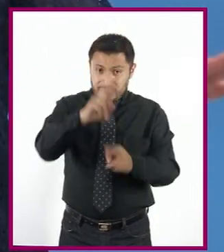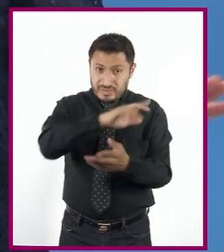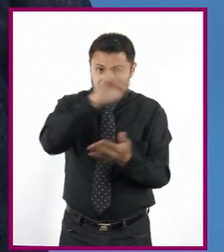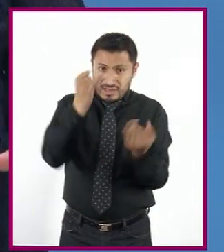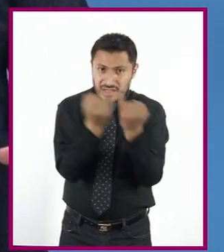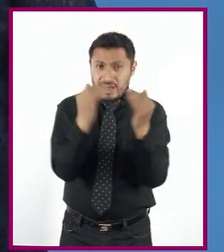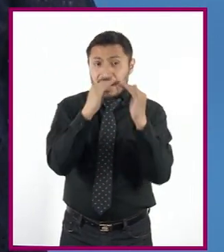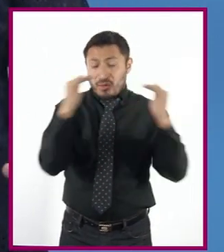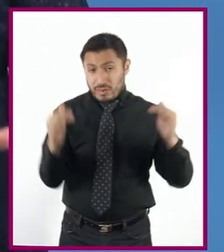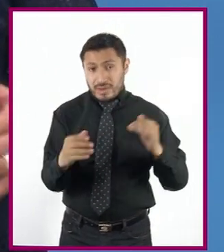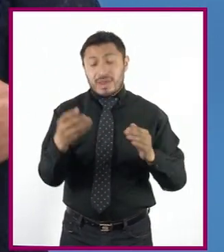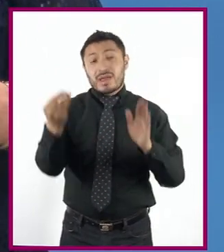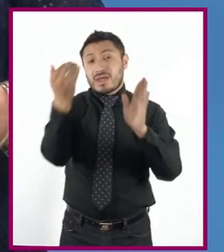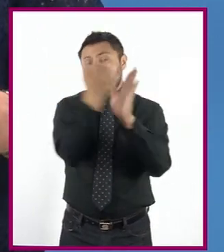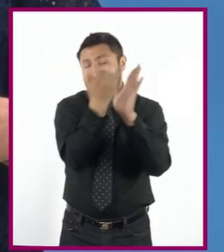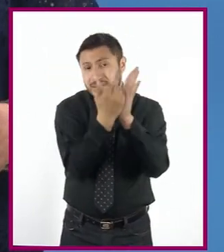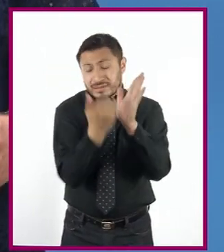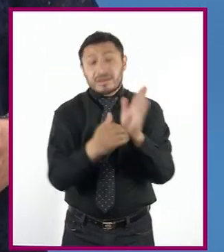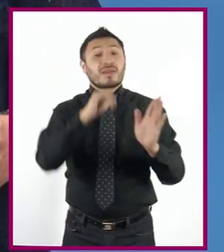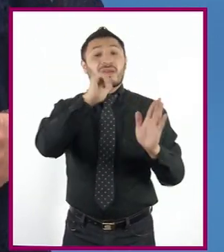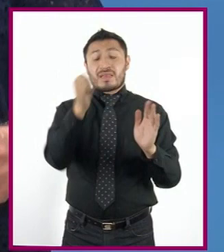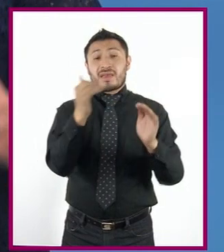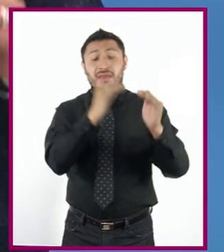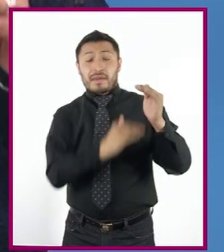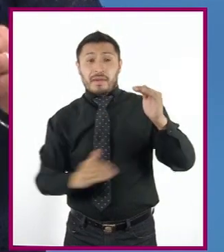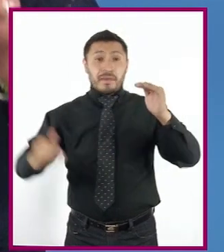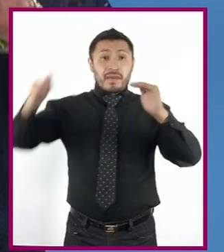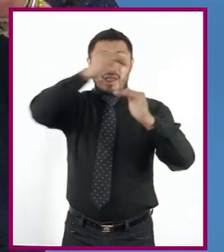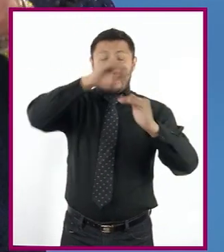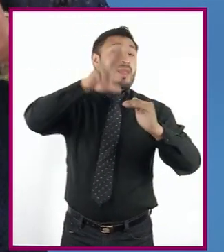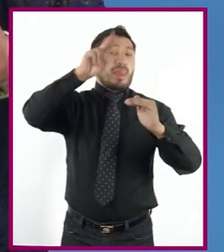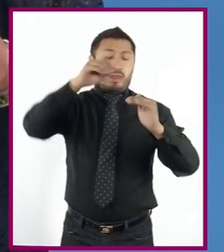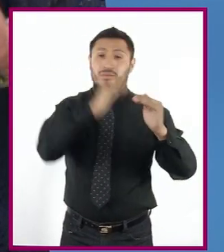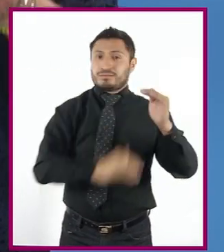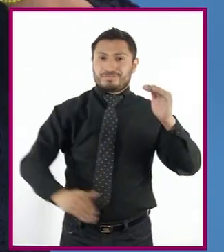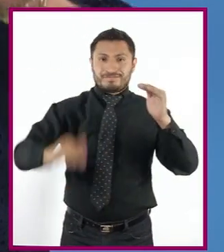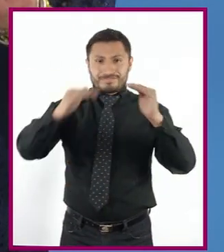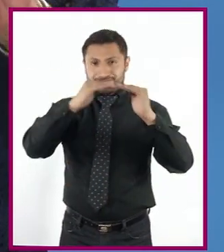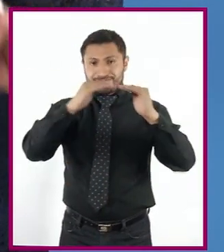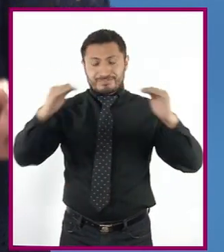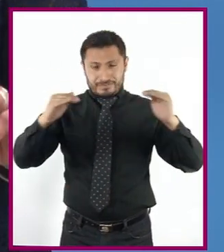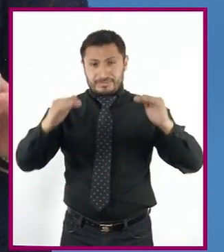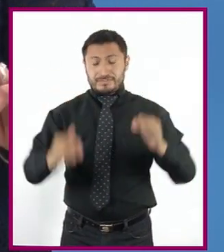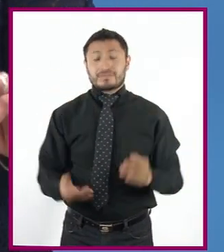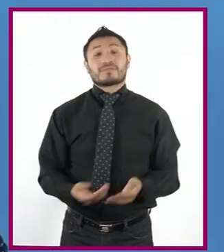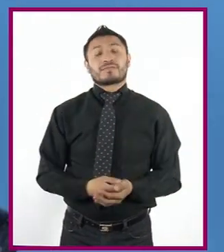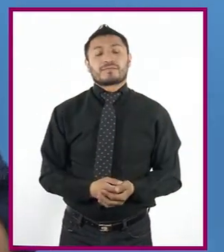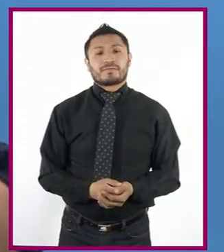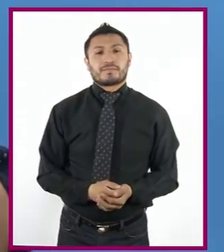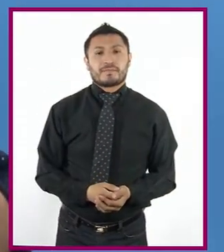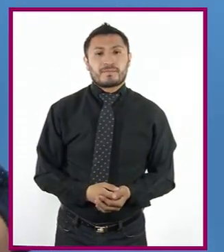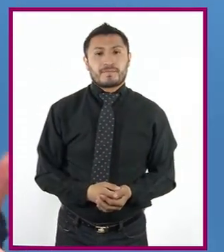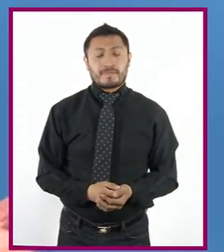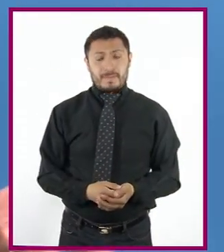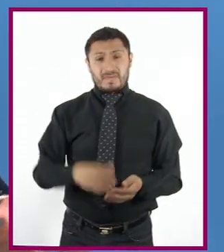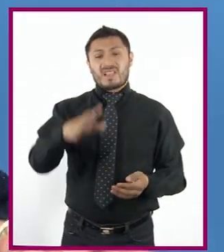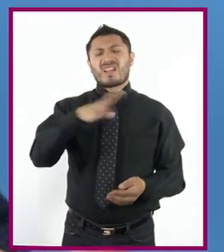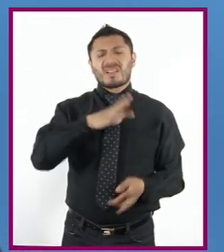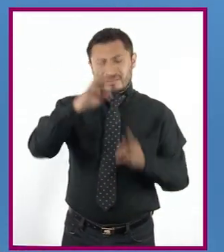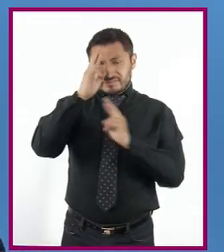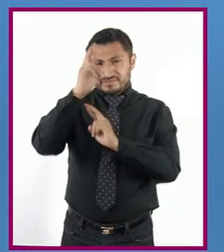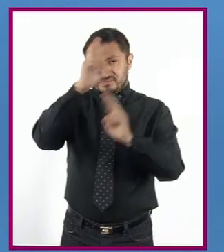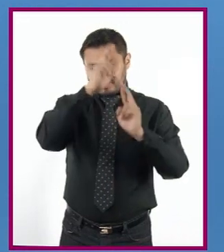que nadie puede estar por encima de ella, limitando el poder de gobernantes. Hay un respeto